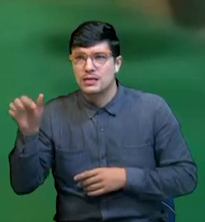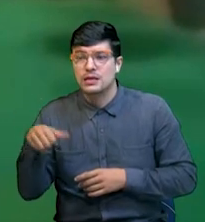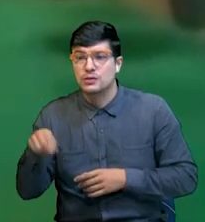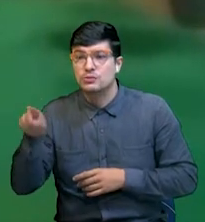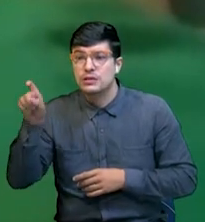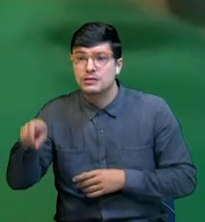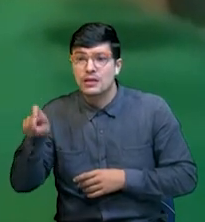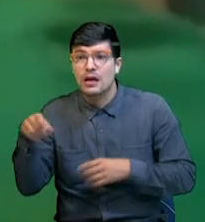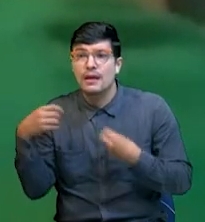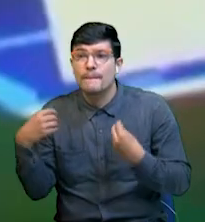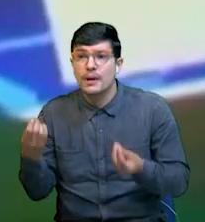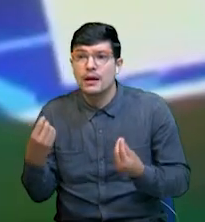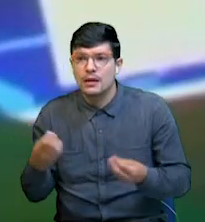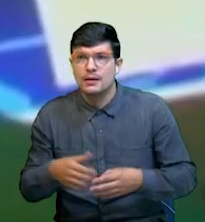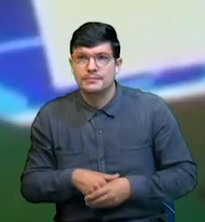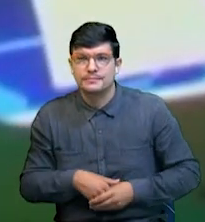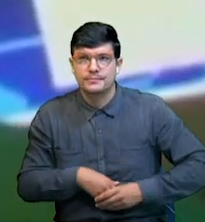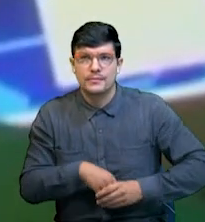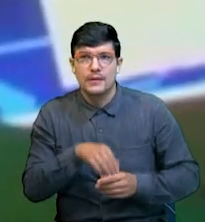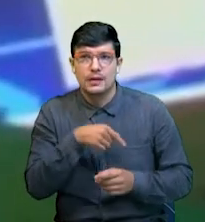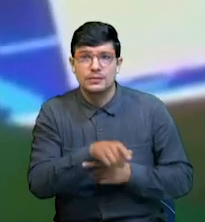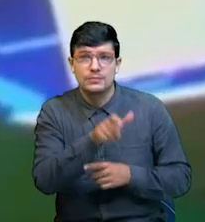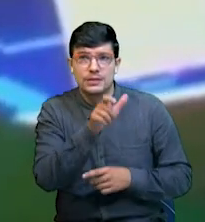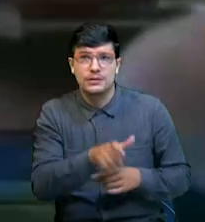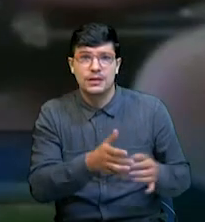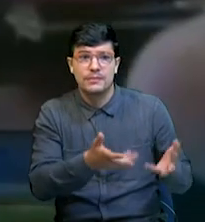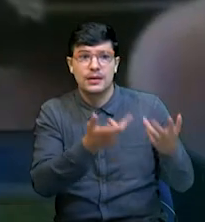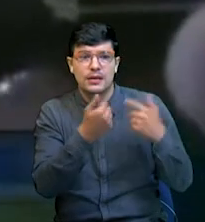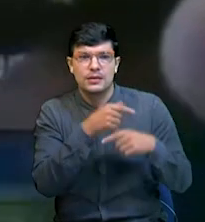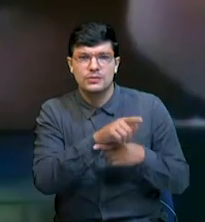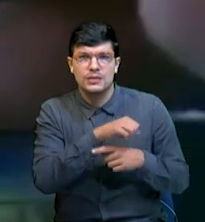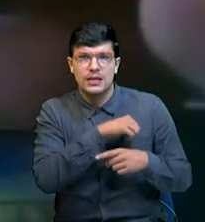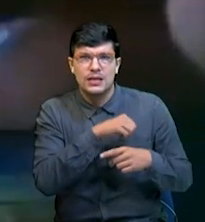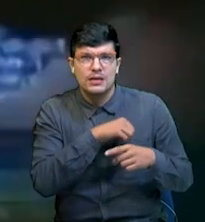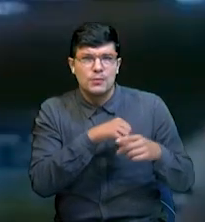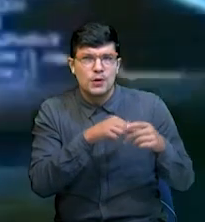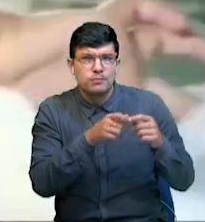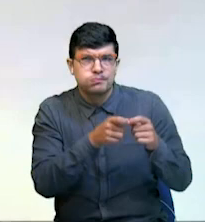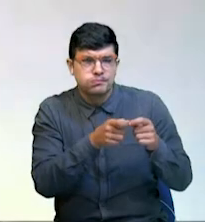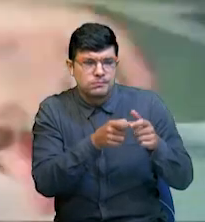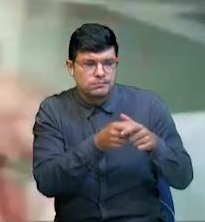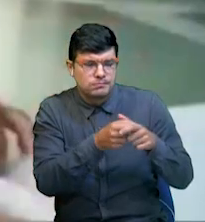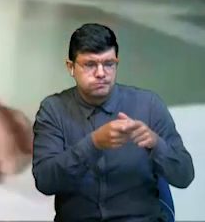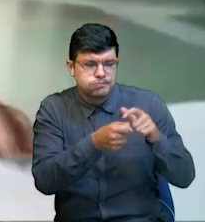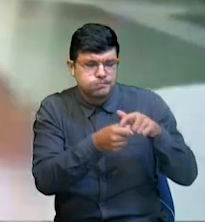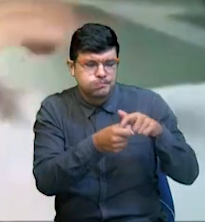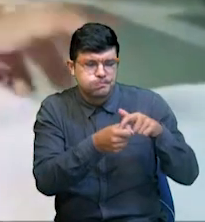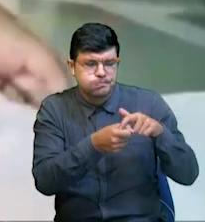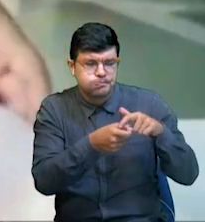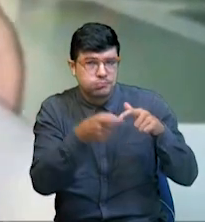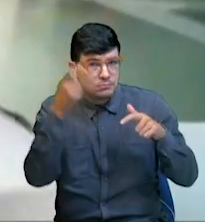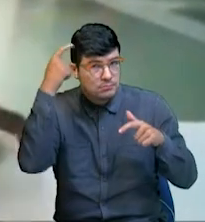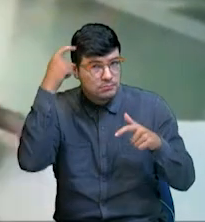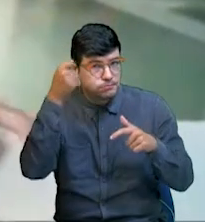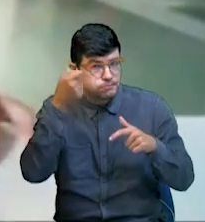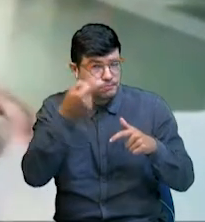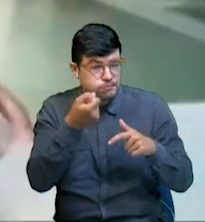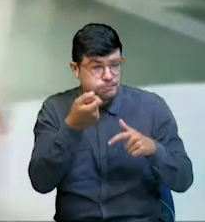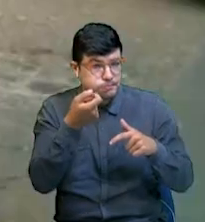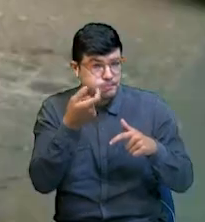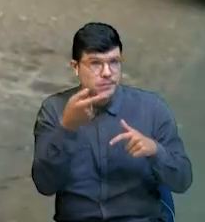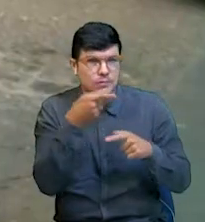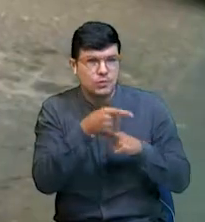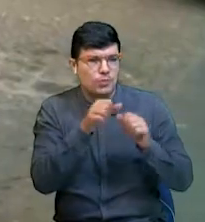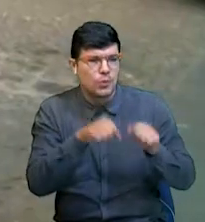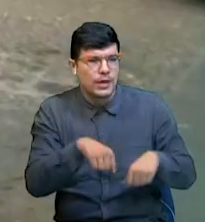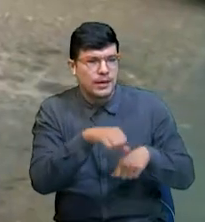qué? La epileptóloga me comentó que ella tiene un foco en el cerebro que le produce la crisis. Ese foco se